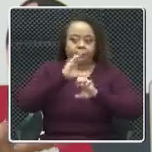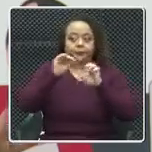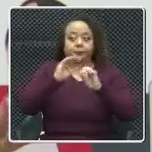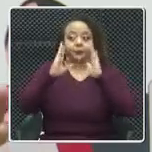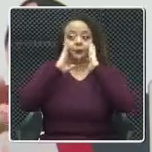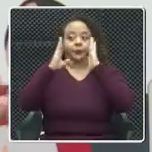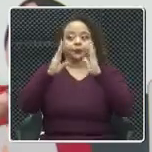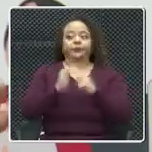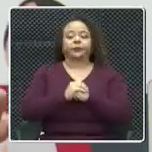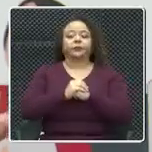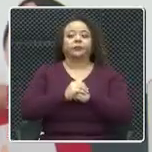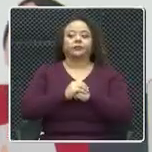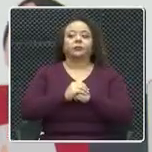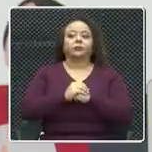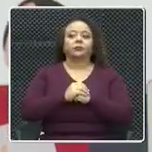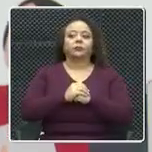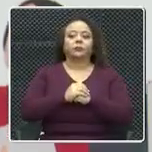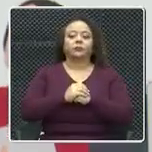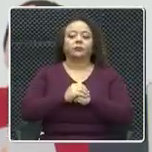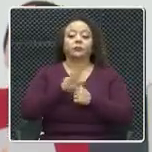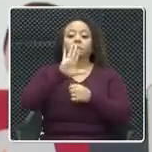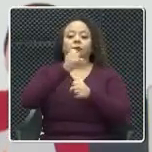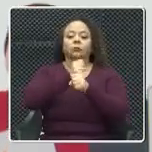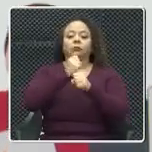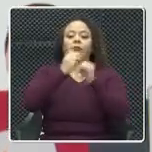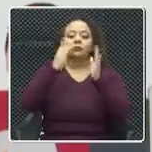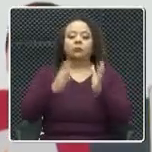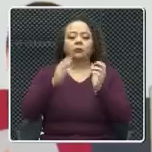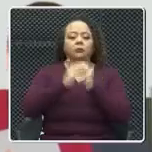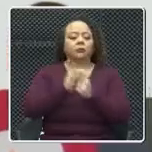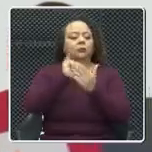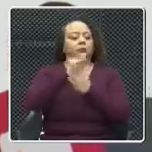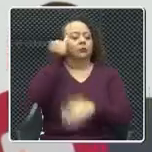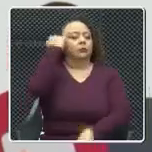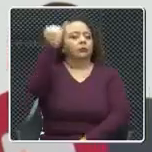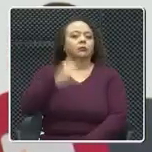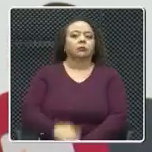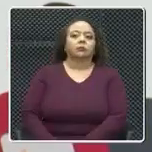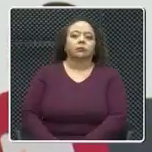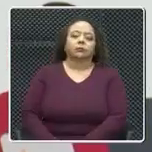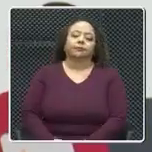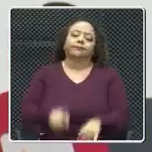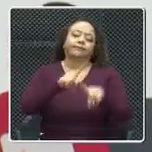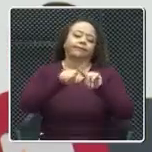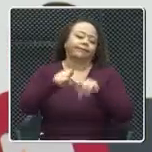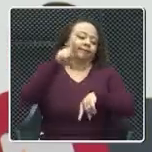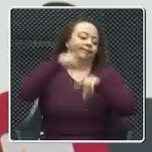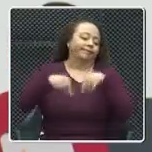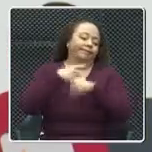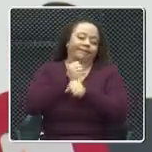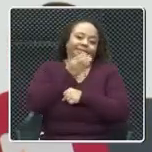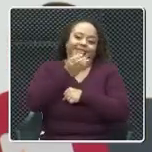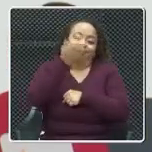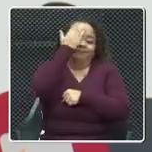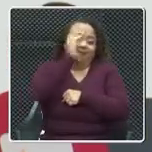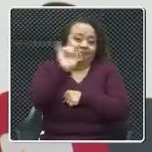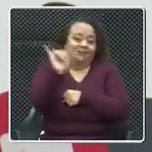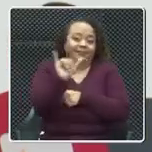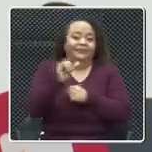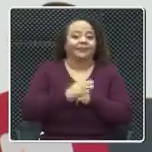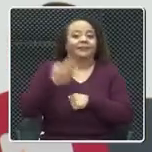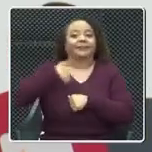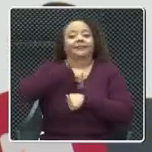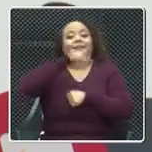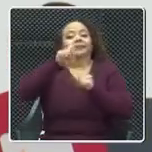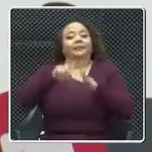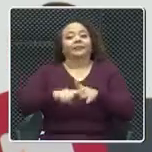y darle la atención pertinente de sus trabajadores. Okay. Eso sería lo ideal. pero no hacemos recomendación porque vamos a lo mismo. Tendríamos